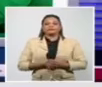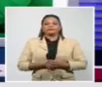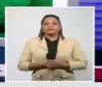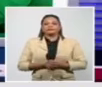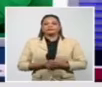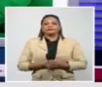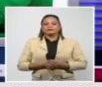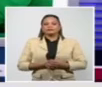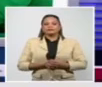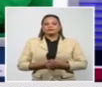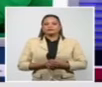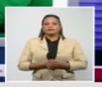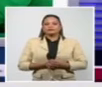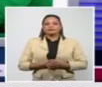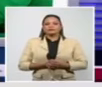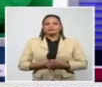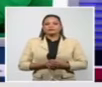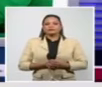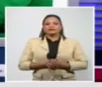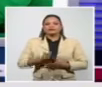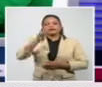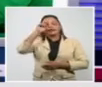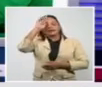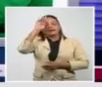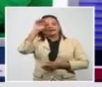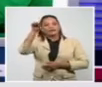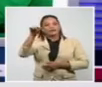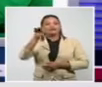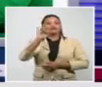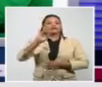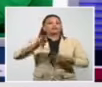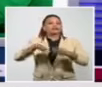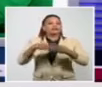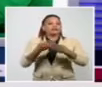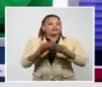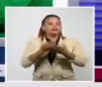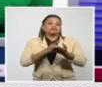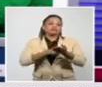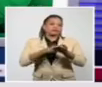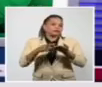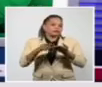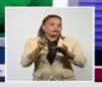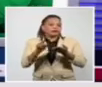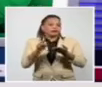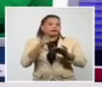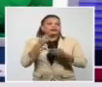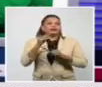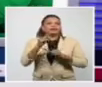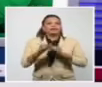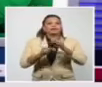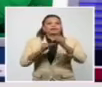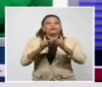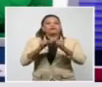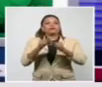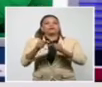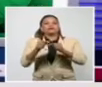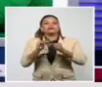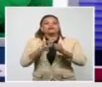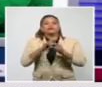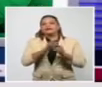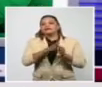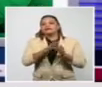estadía hospitalaria de 7 días y también con un tránsito por la sala de terapia